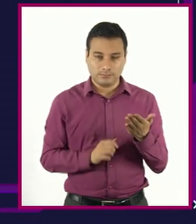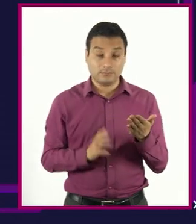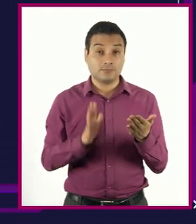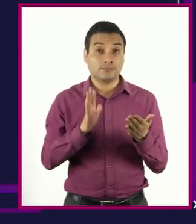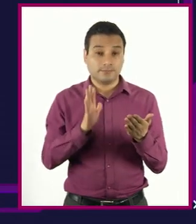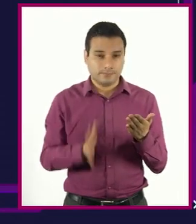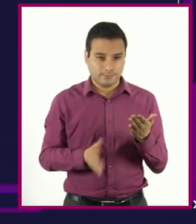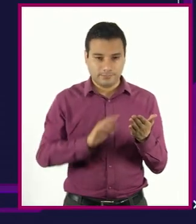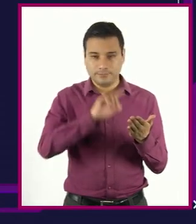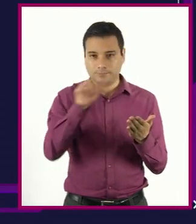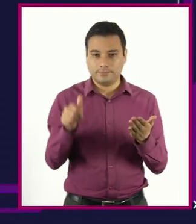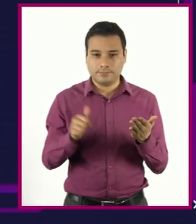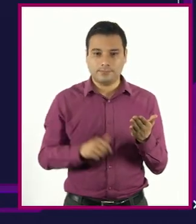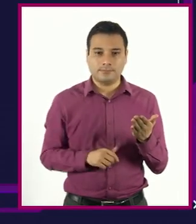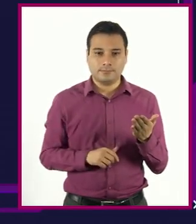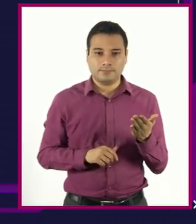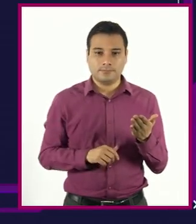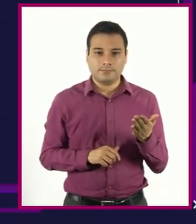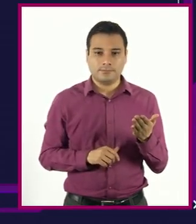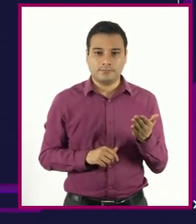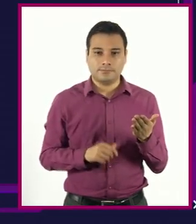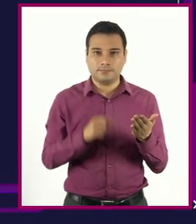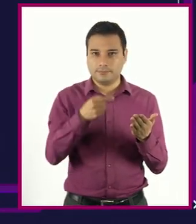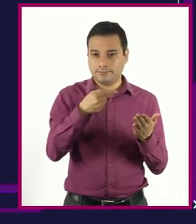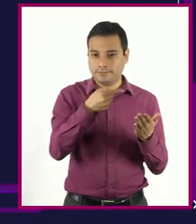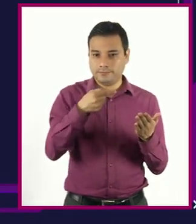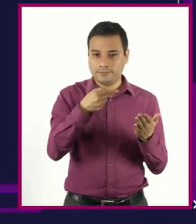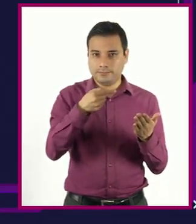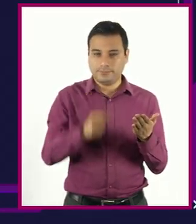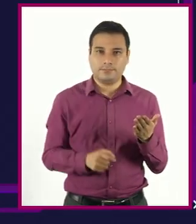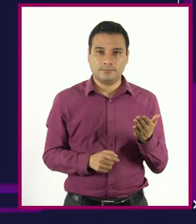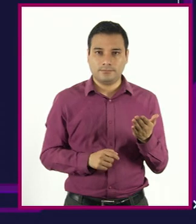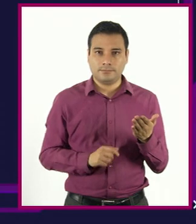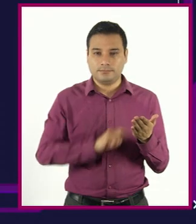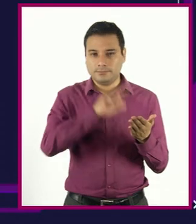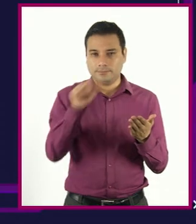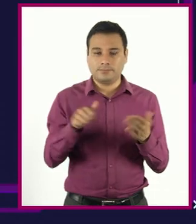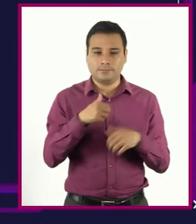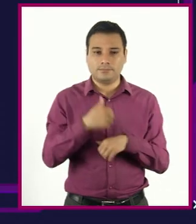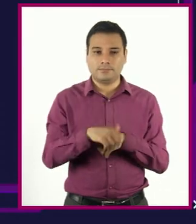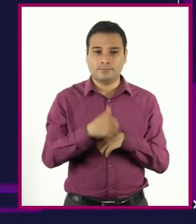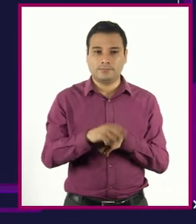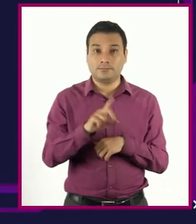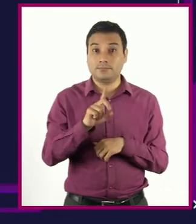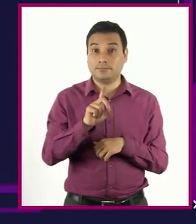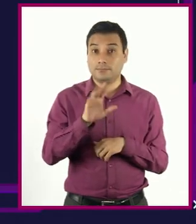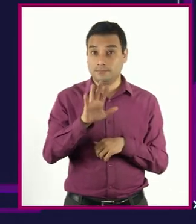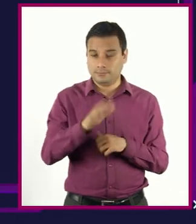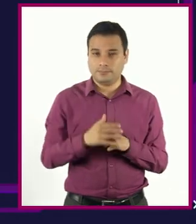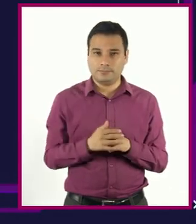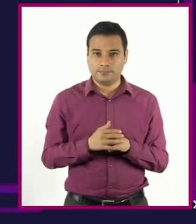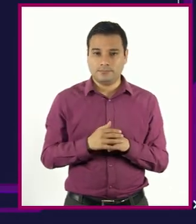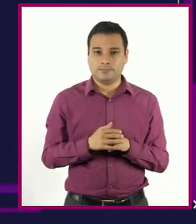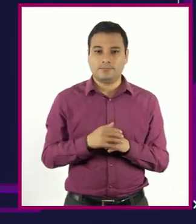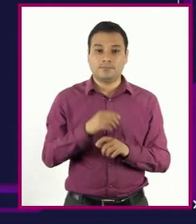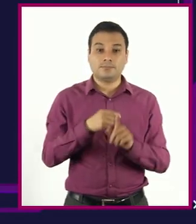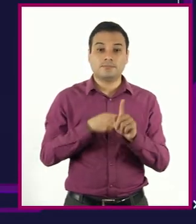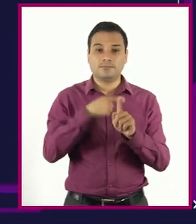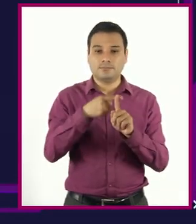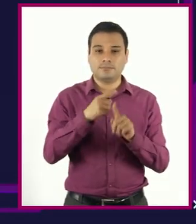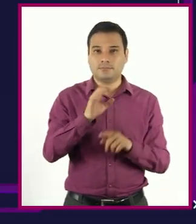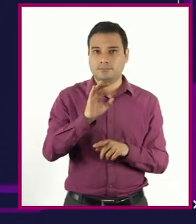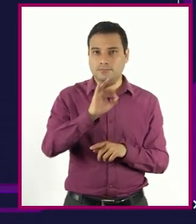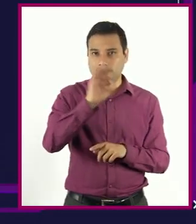Después, se presiona la tecla de resta. Se introduce el número 35 más la tecla de